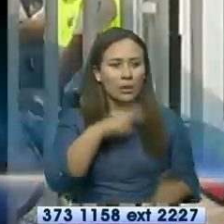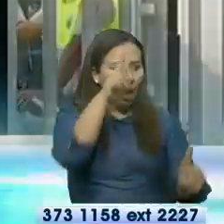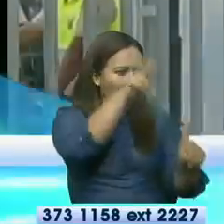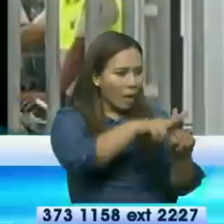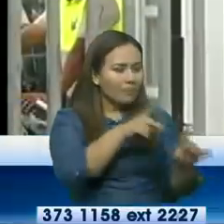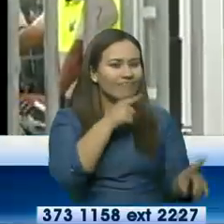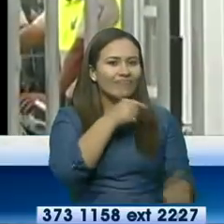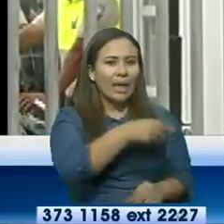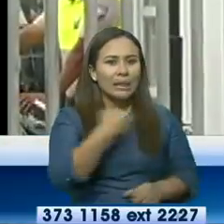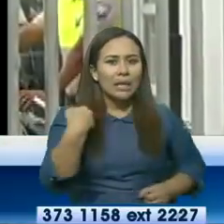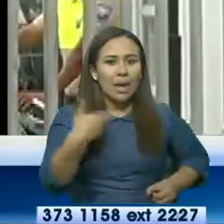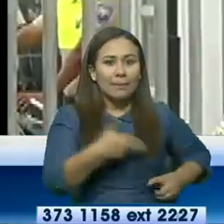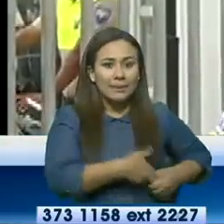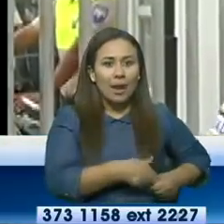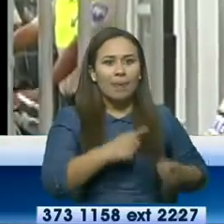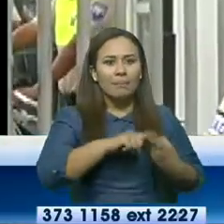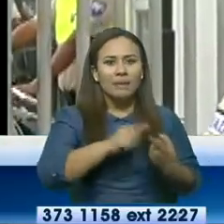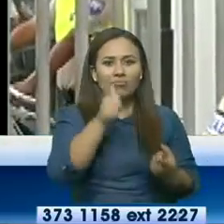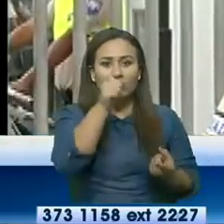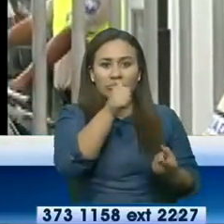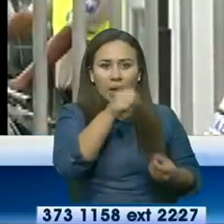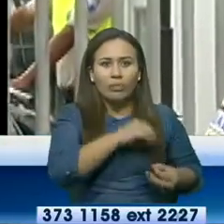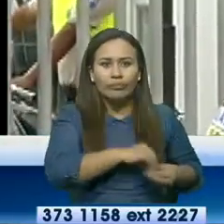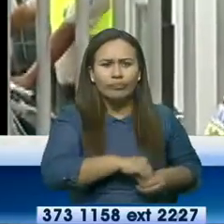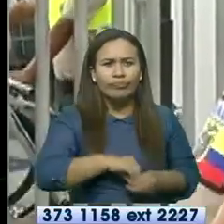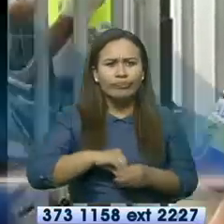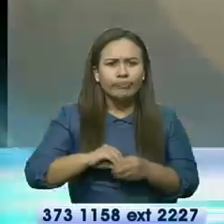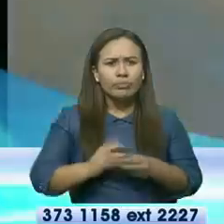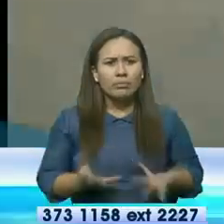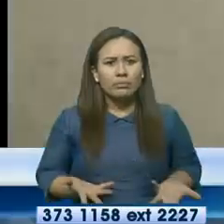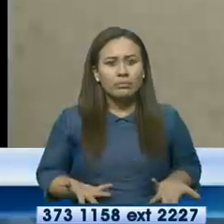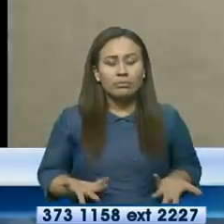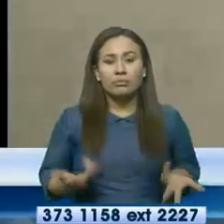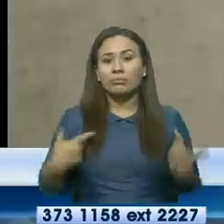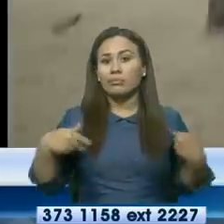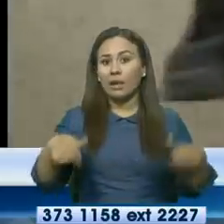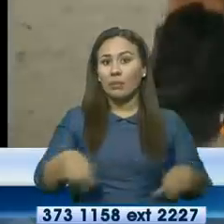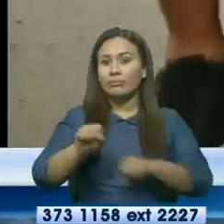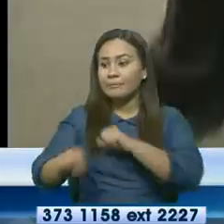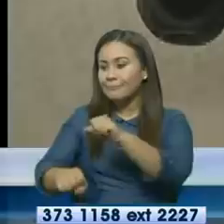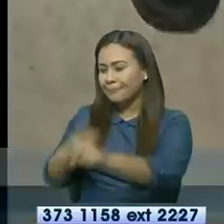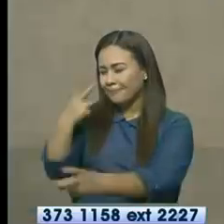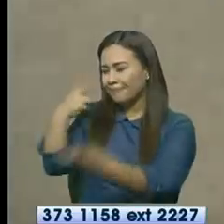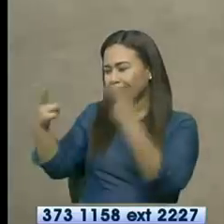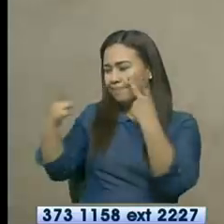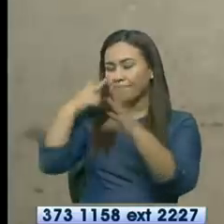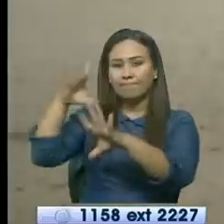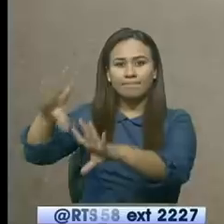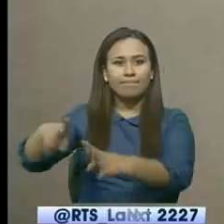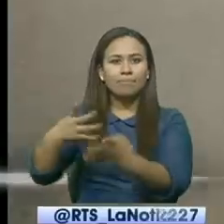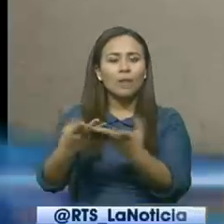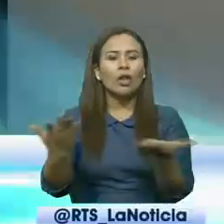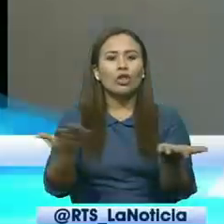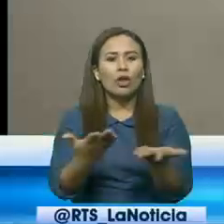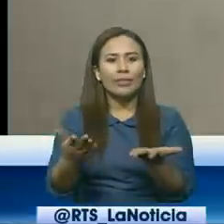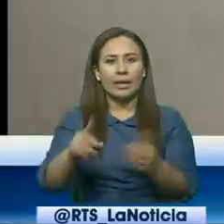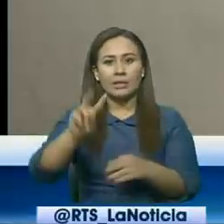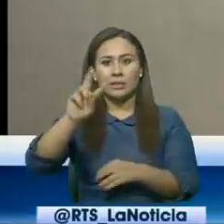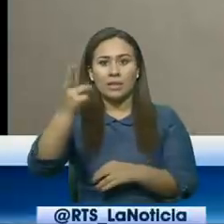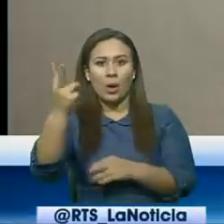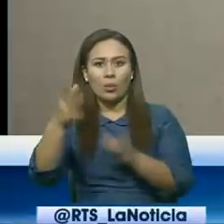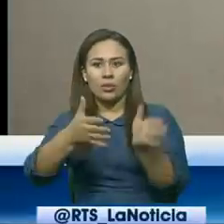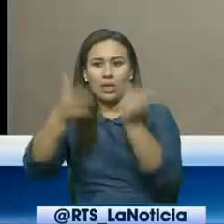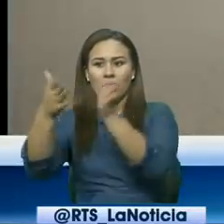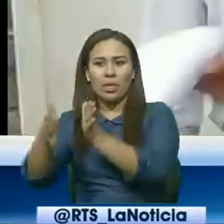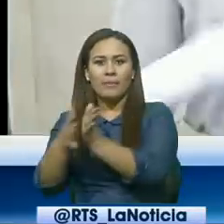gramos de sustancias sujetas a fiscalización situaciones de como éstas se venían repitiendo en la segunda etapa de socio vivienda